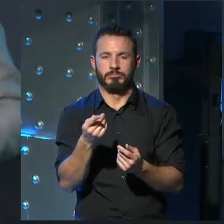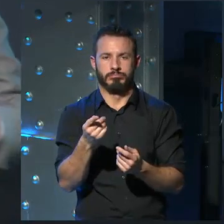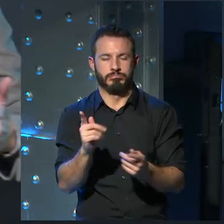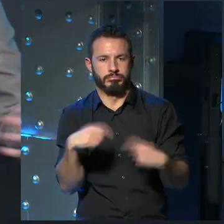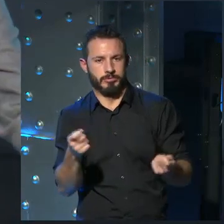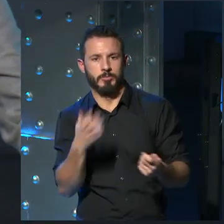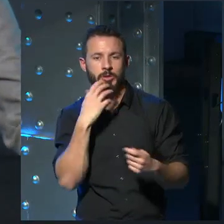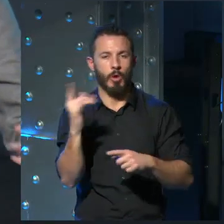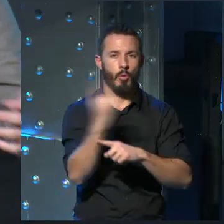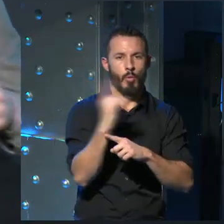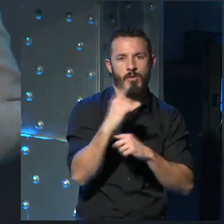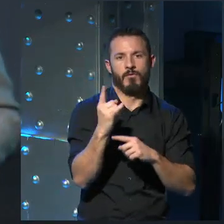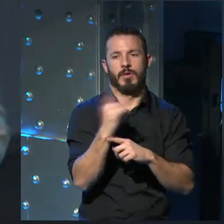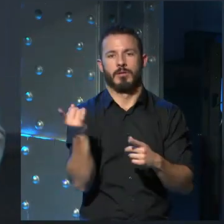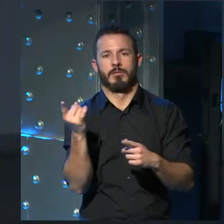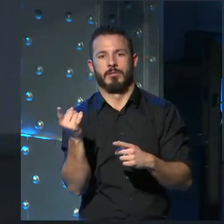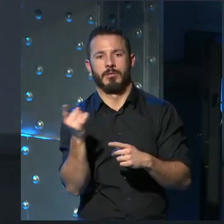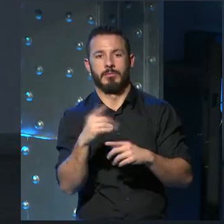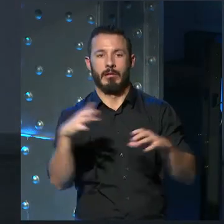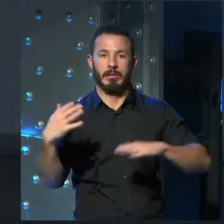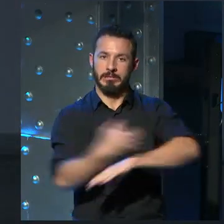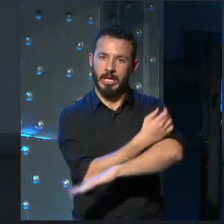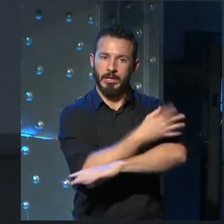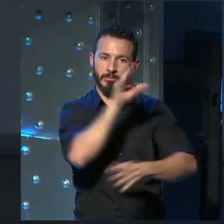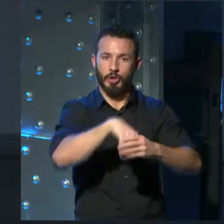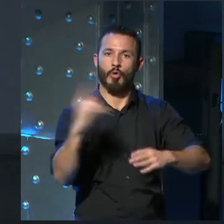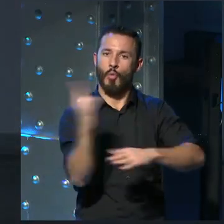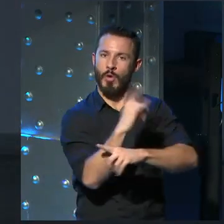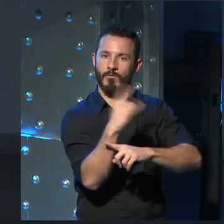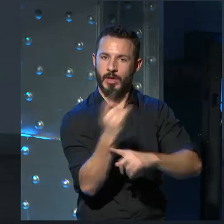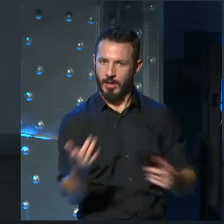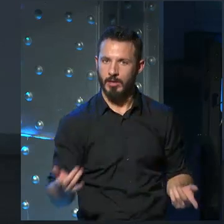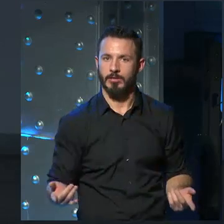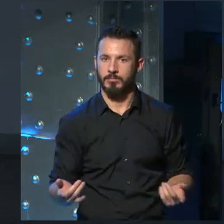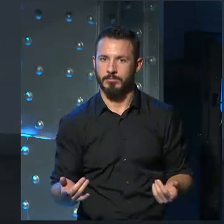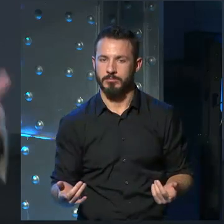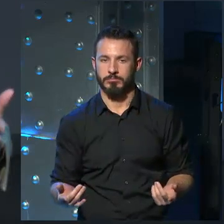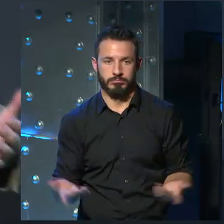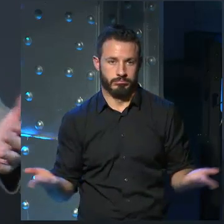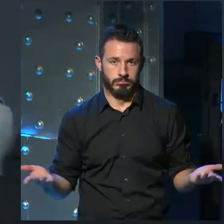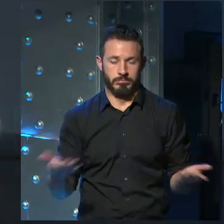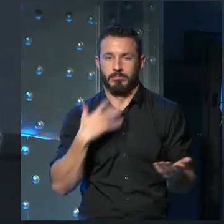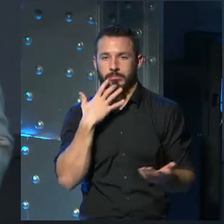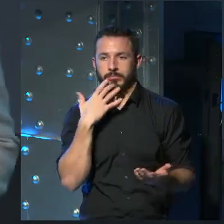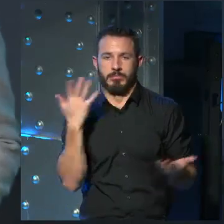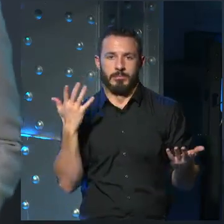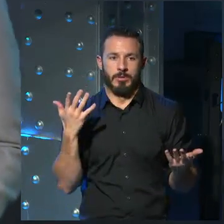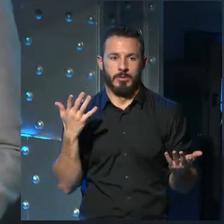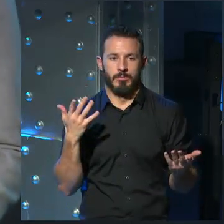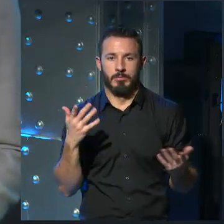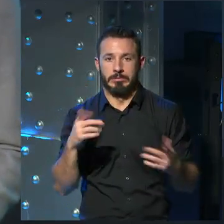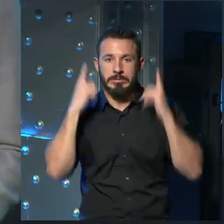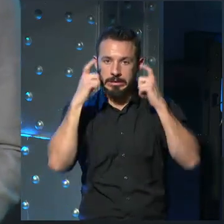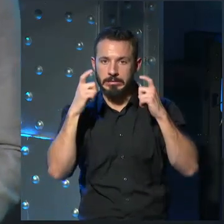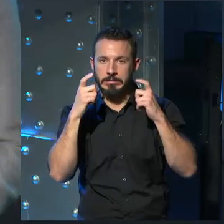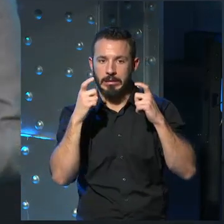como puede ser el wifi en nuestros trenes, que, en fin, ya vamos a poner con toda la